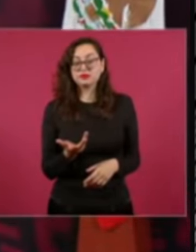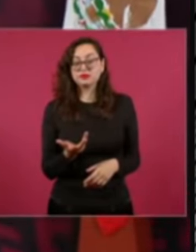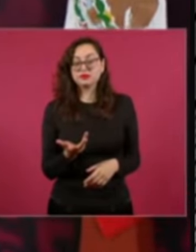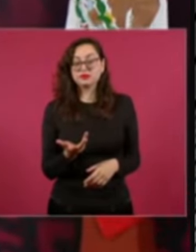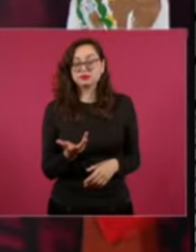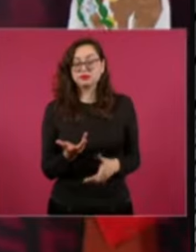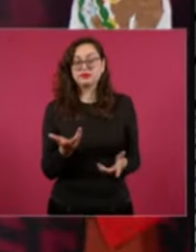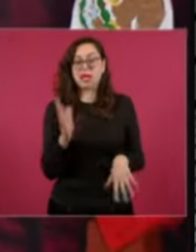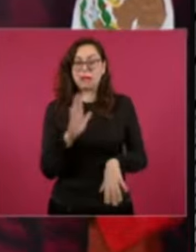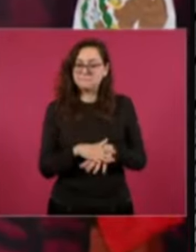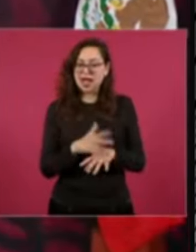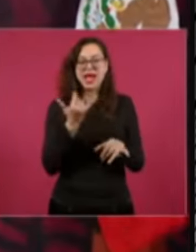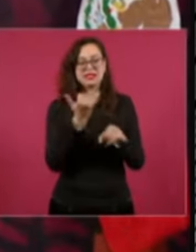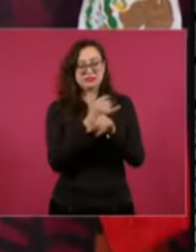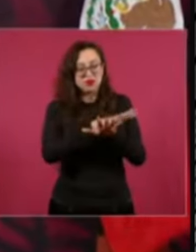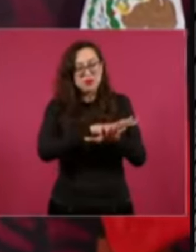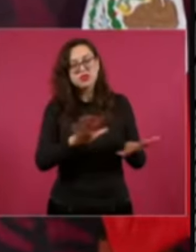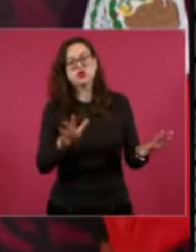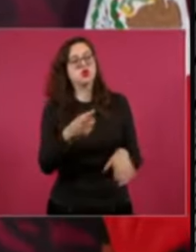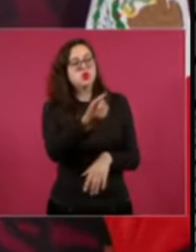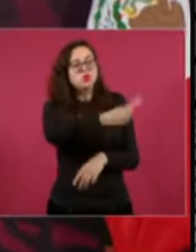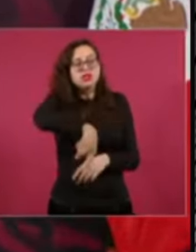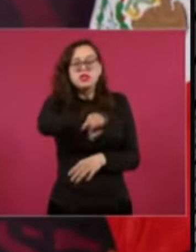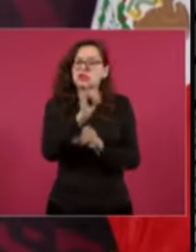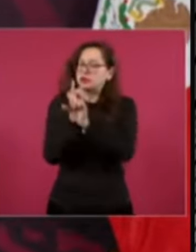se informen